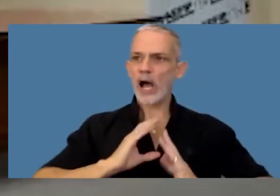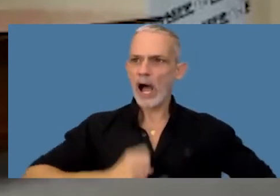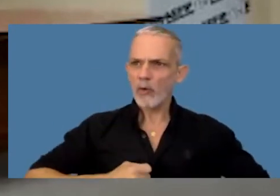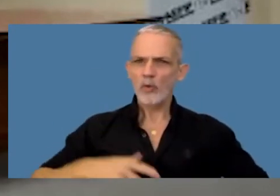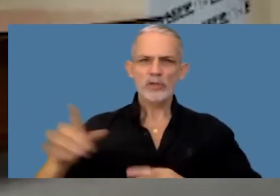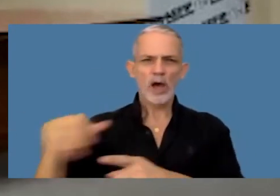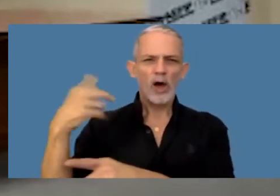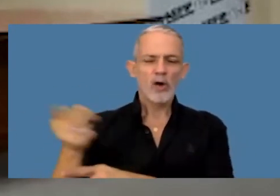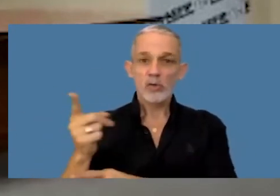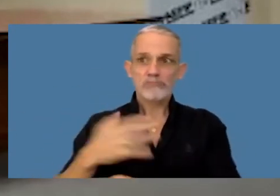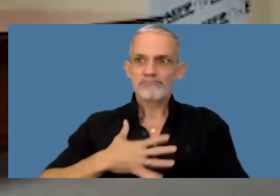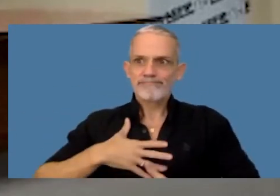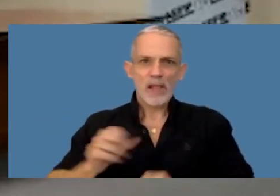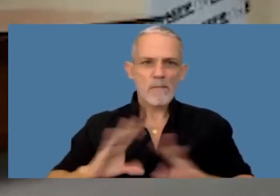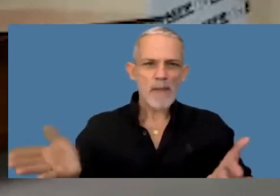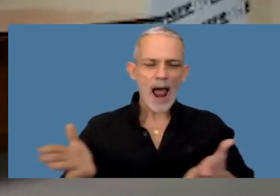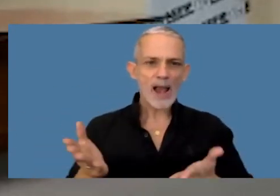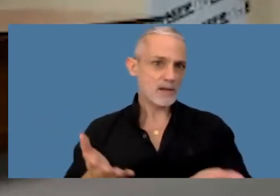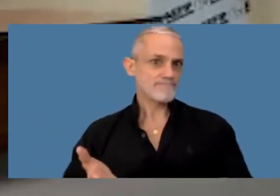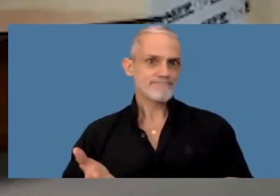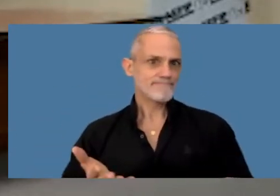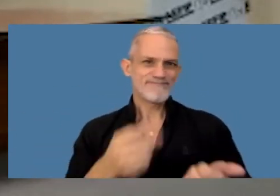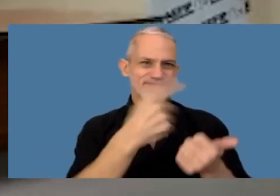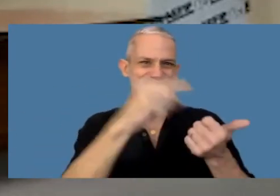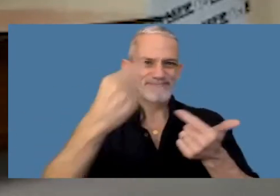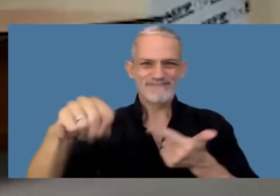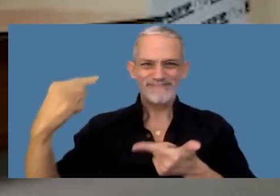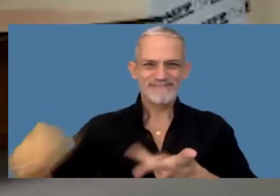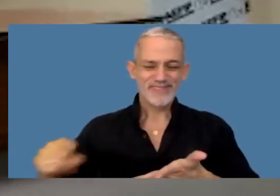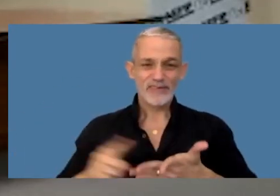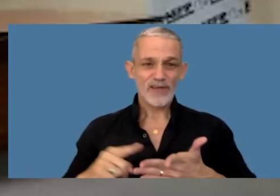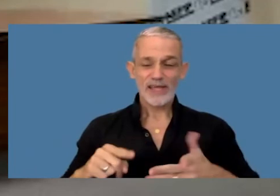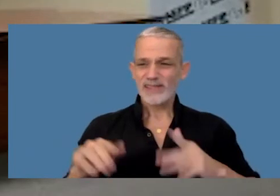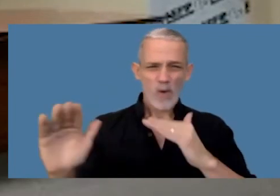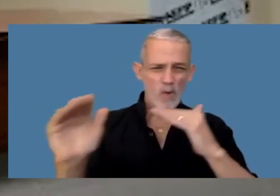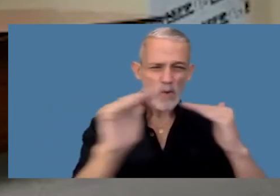que agarran un palo y te parten la cabeza. No todos reaccionan igual.